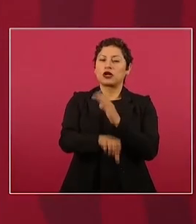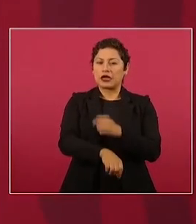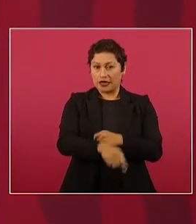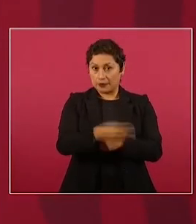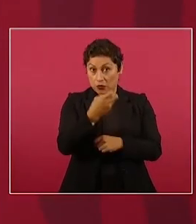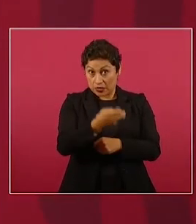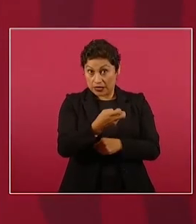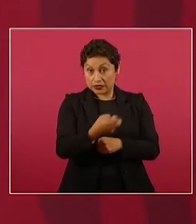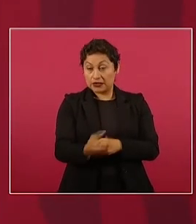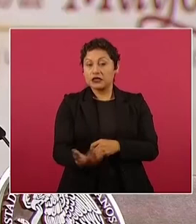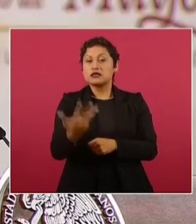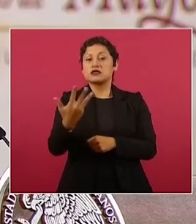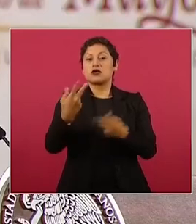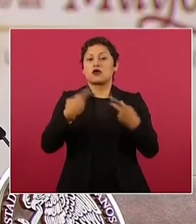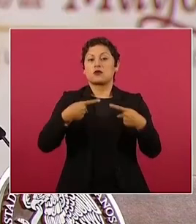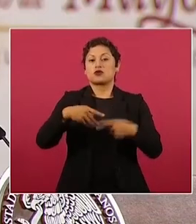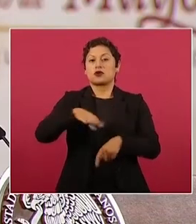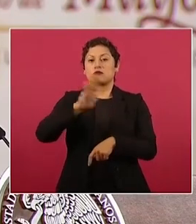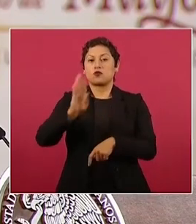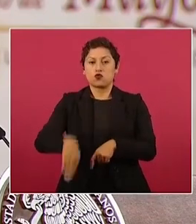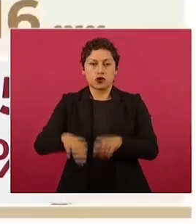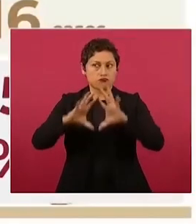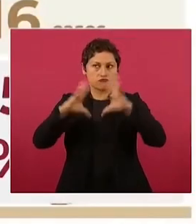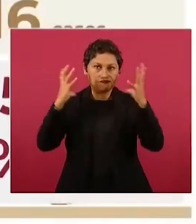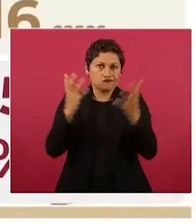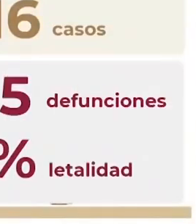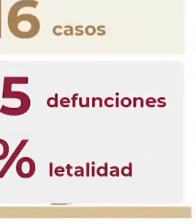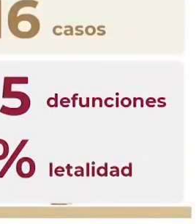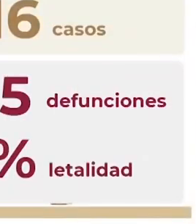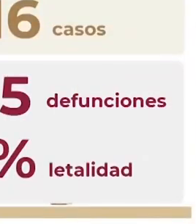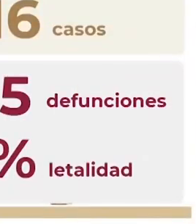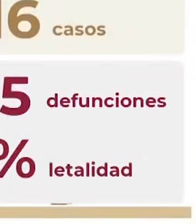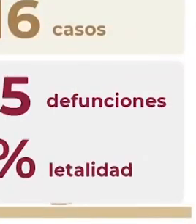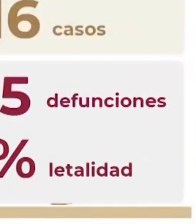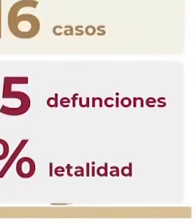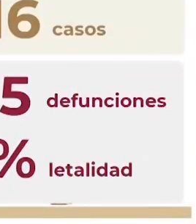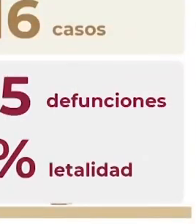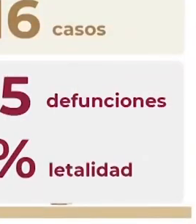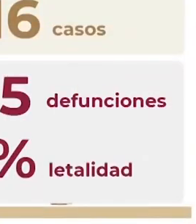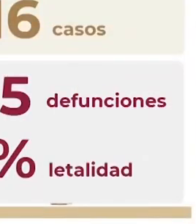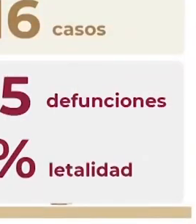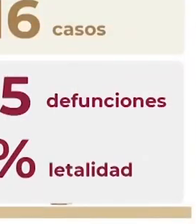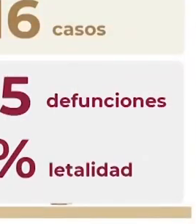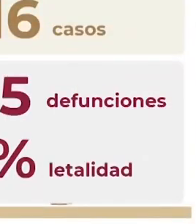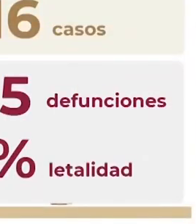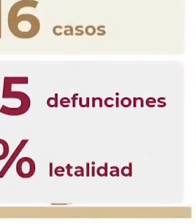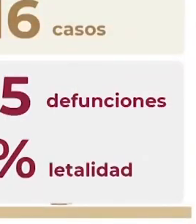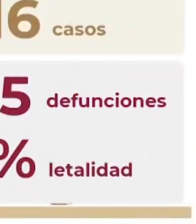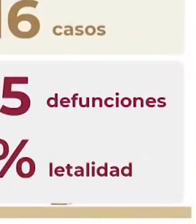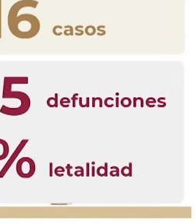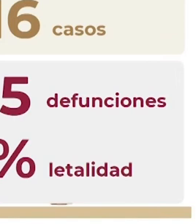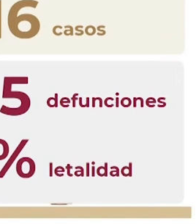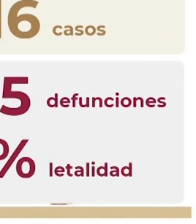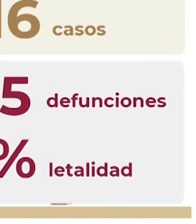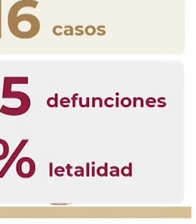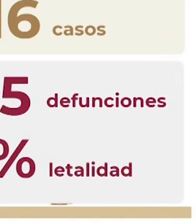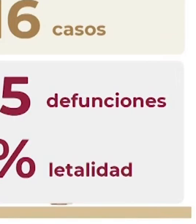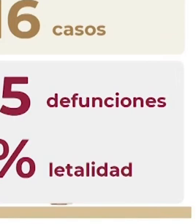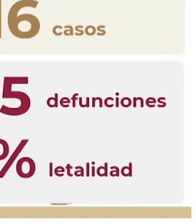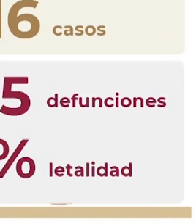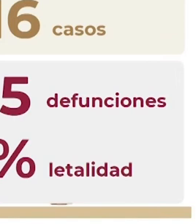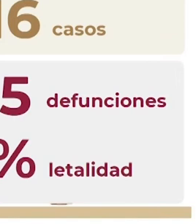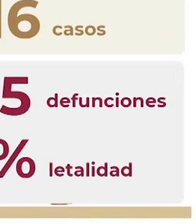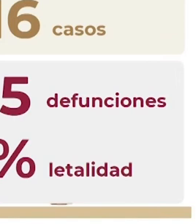cinco defunciones en el mundo y esto no es una enfermedad que se espere, se vaya a propagar extensamente.